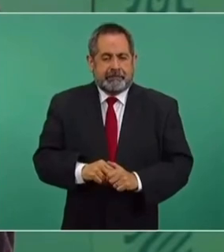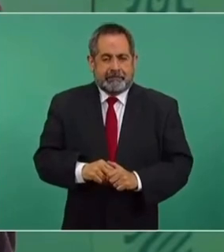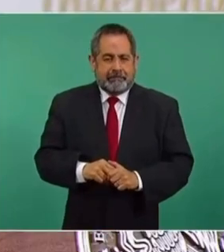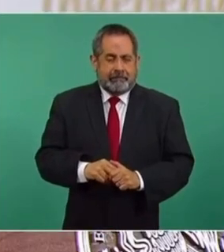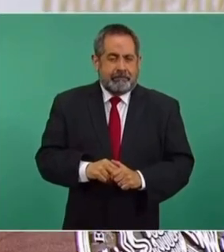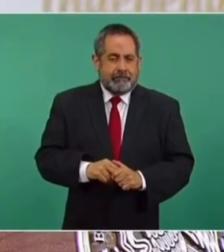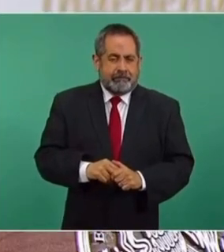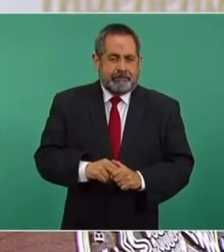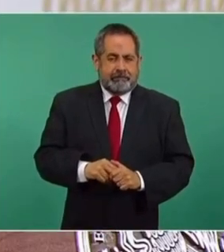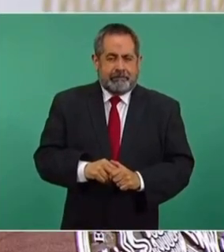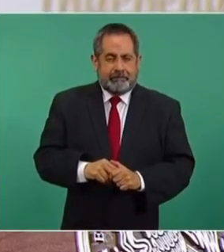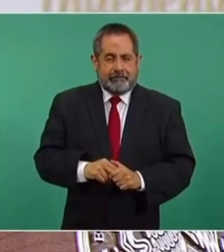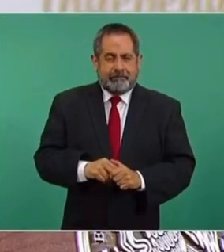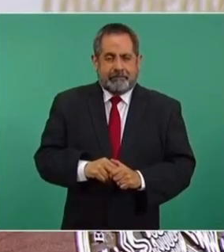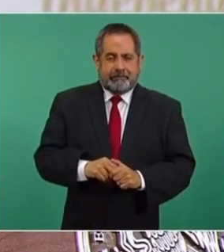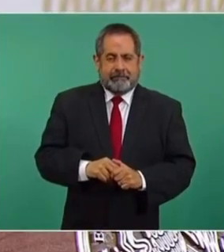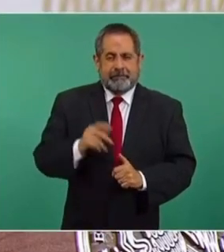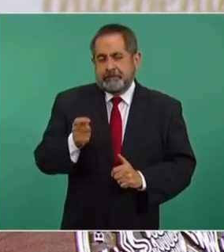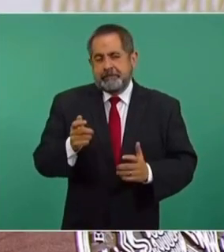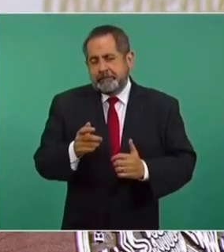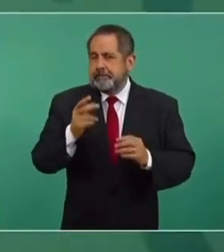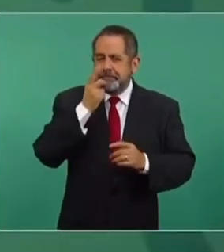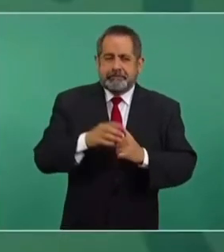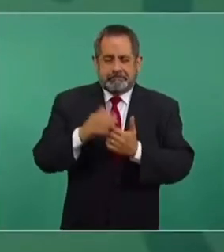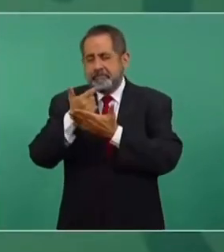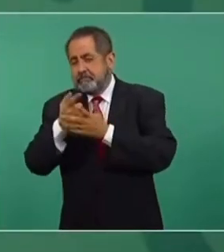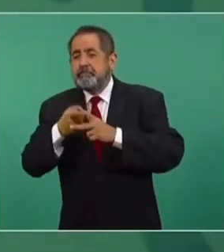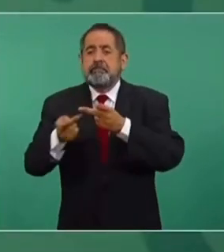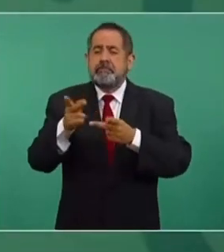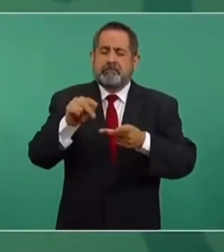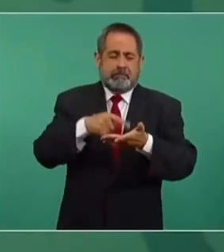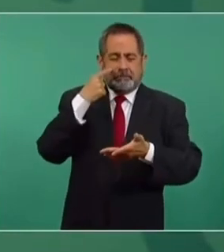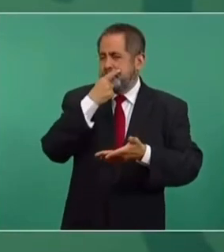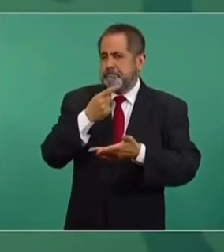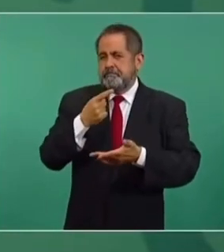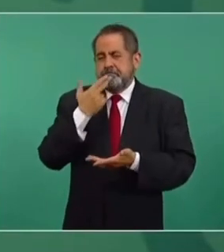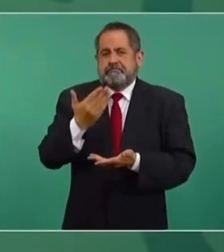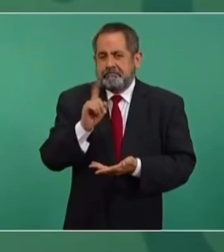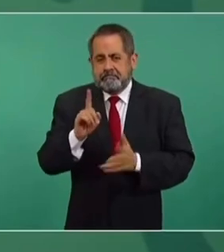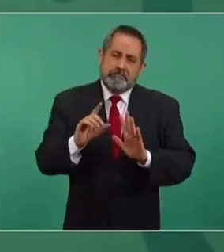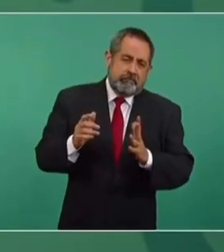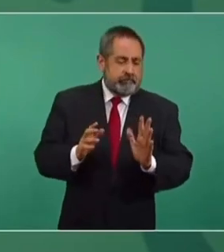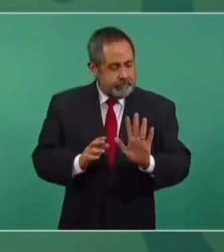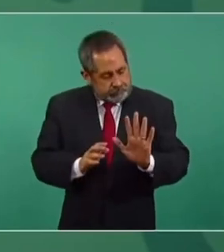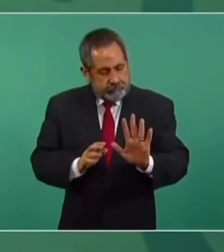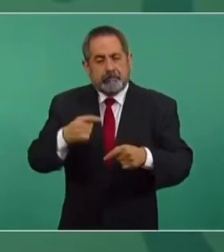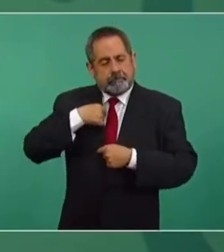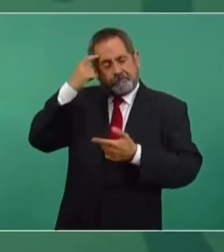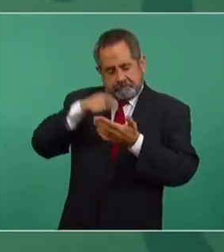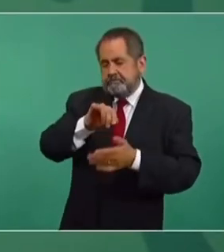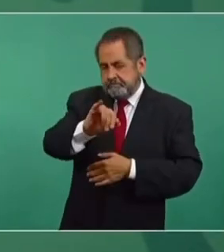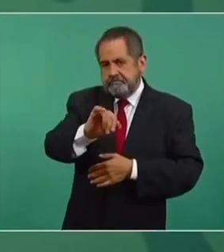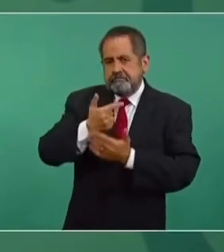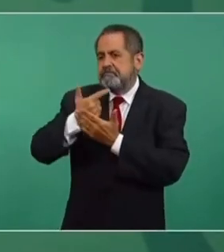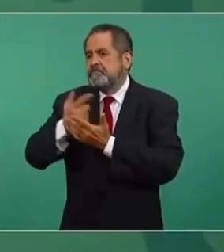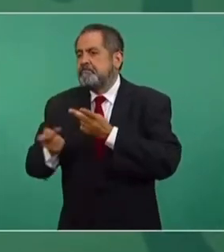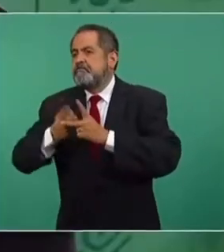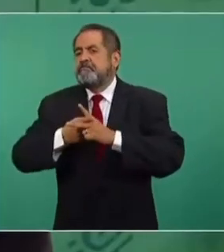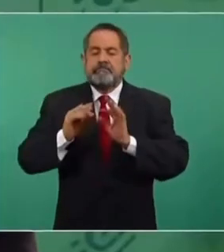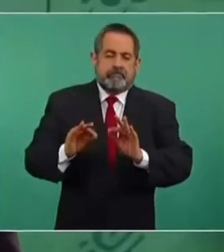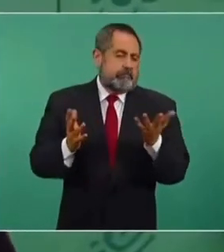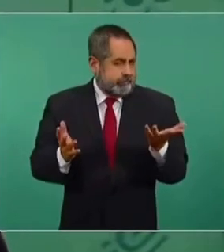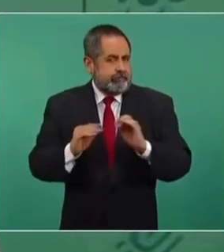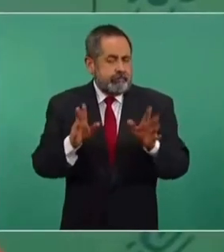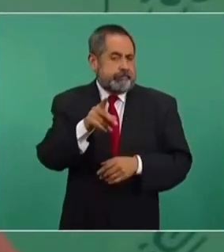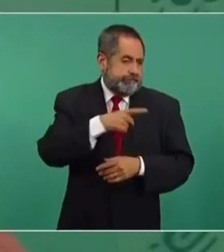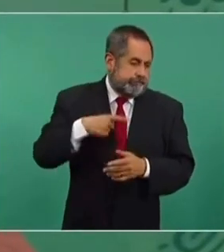O no es el mejor método democrático. Yo pienso que sí. Desde luego,